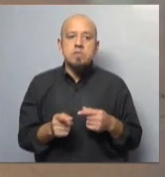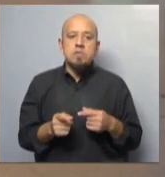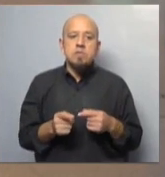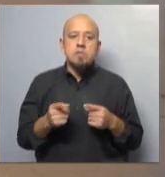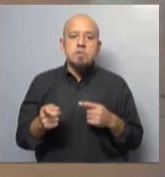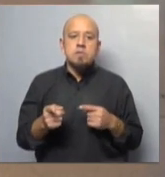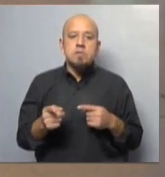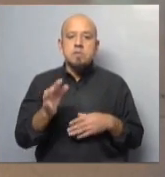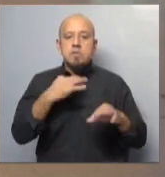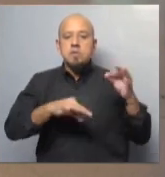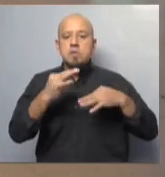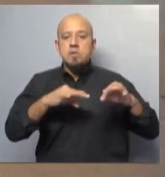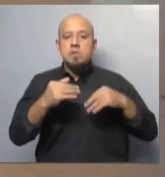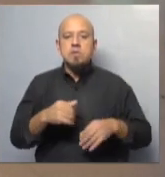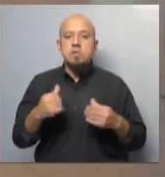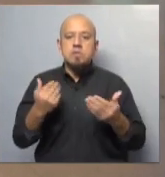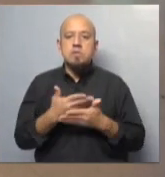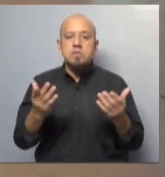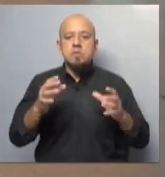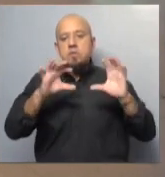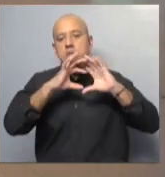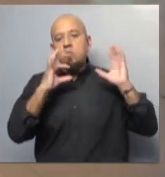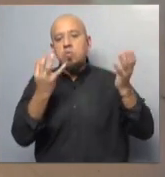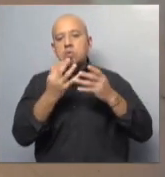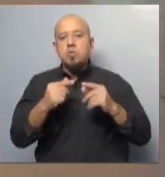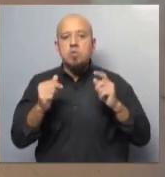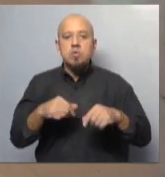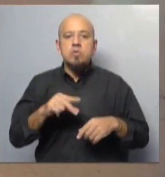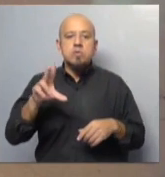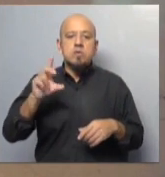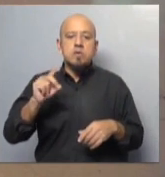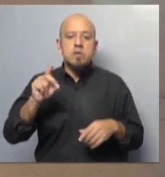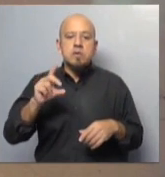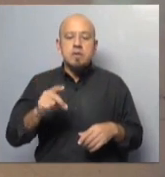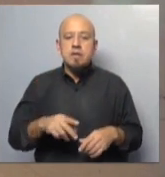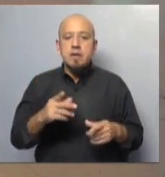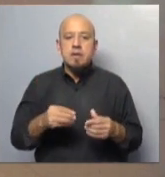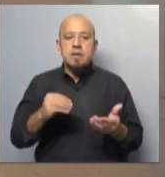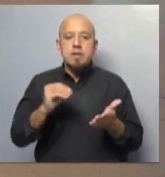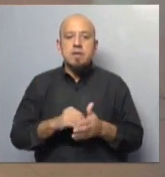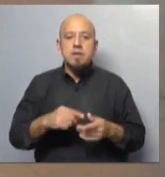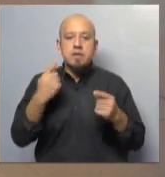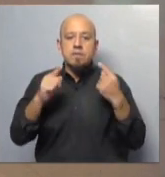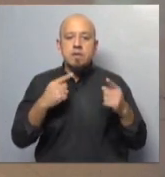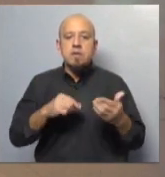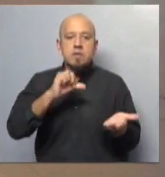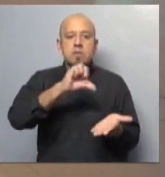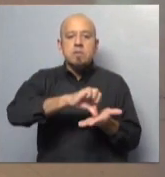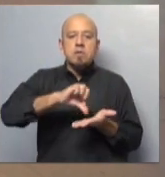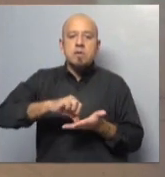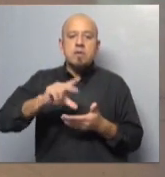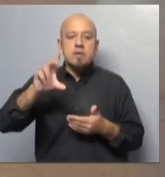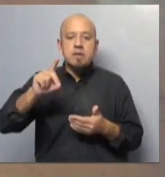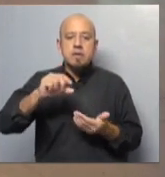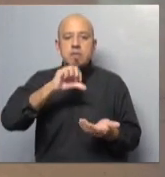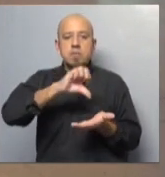sus obras se están estrenando en todo el mundo y por hoy tiene más de 30 puestas en escena en diferentes países, en 30 países quiero